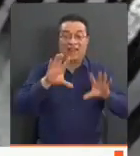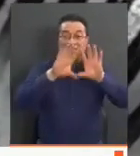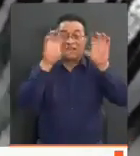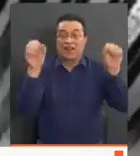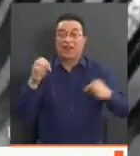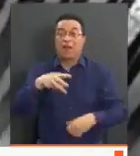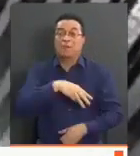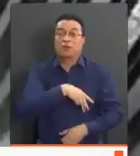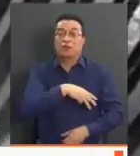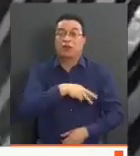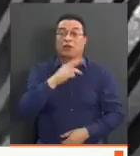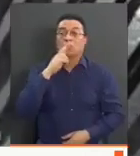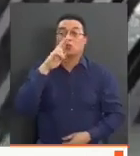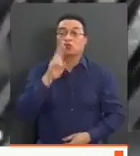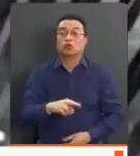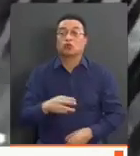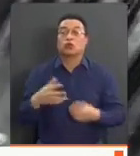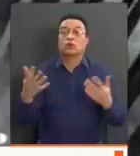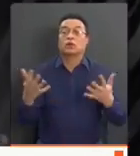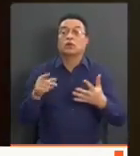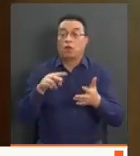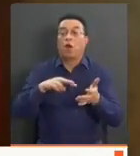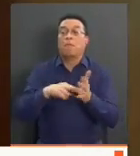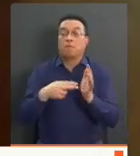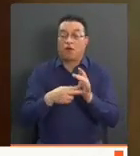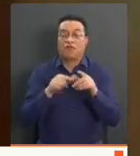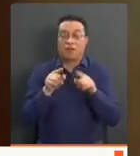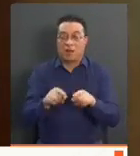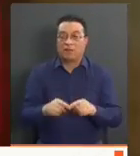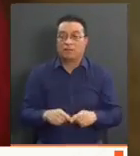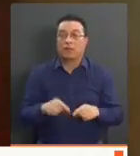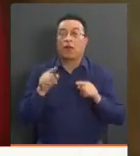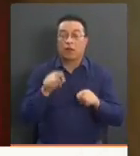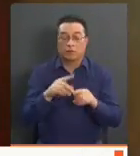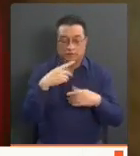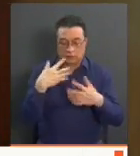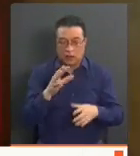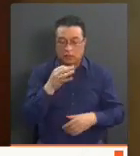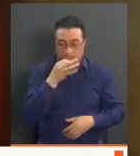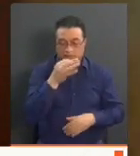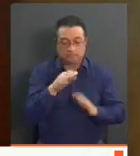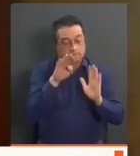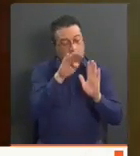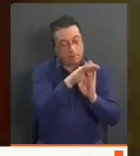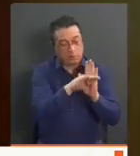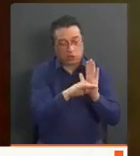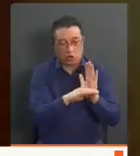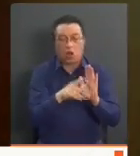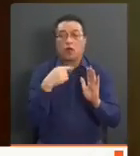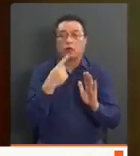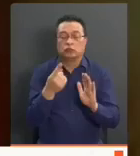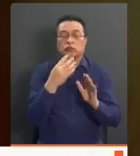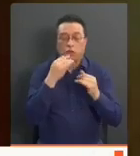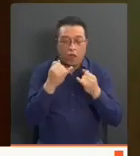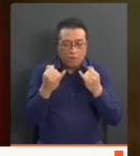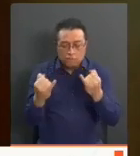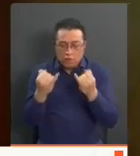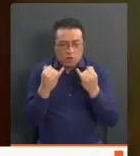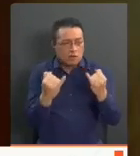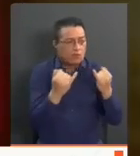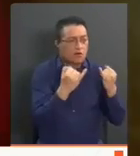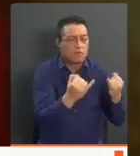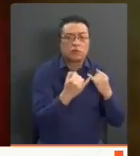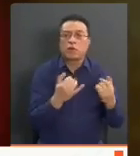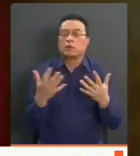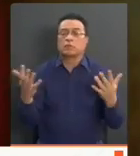Metropolitana Sur para abordar estas problemáticas. Establecimos protocolo para establecer un flujo de información a raíz de